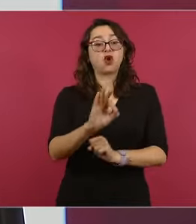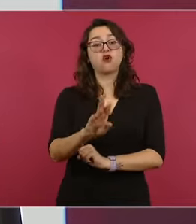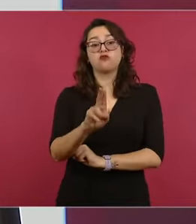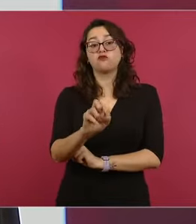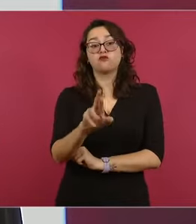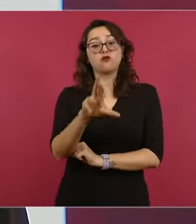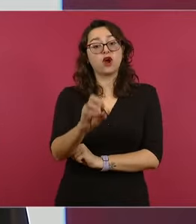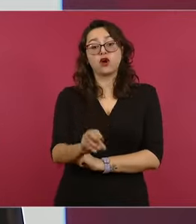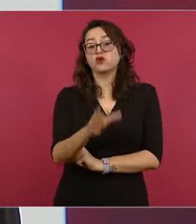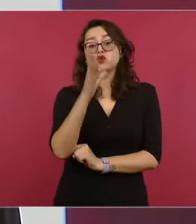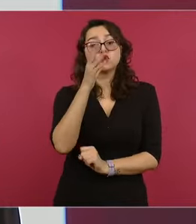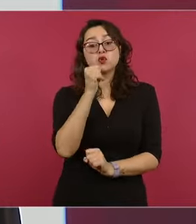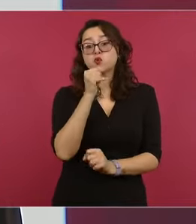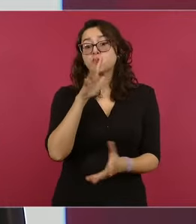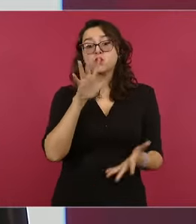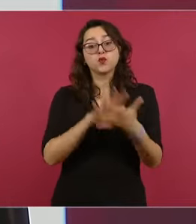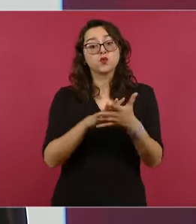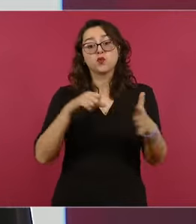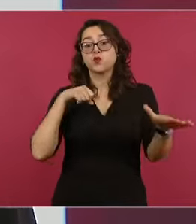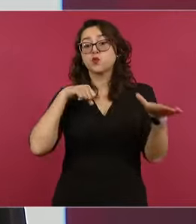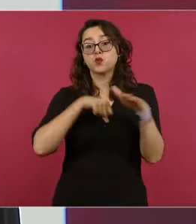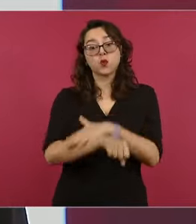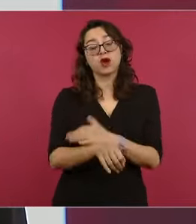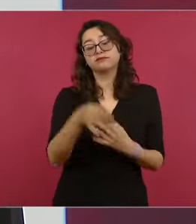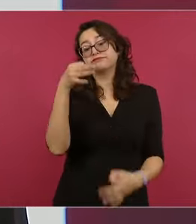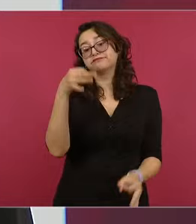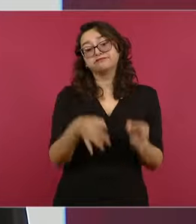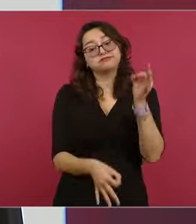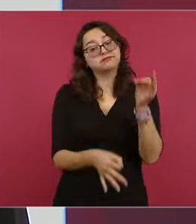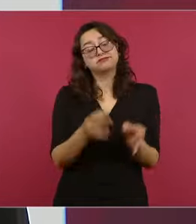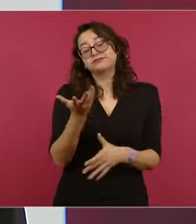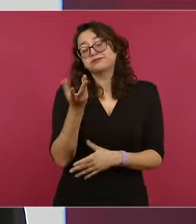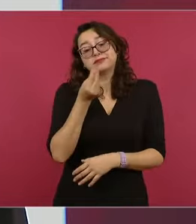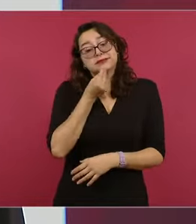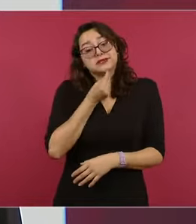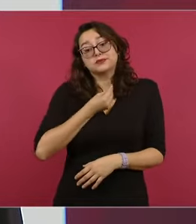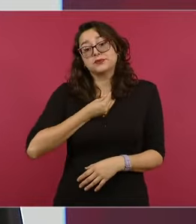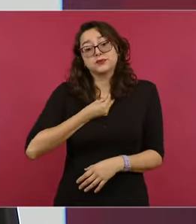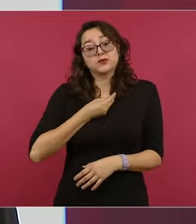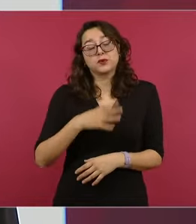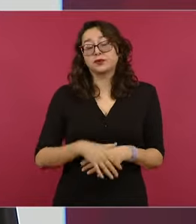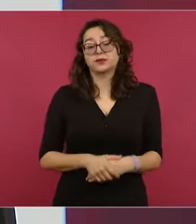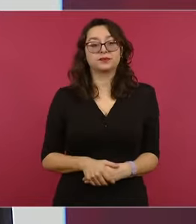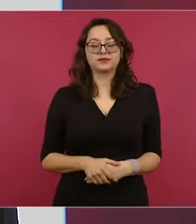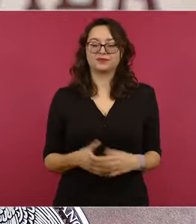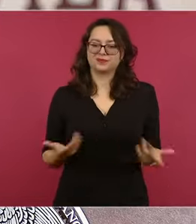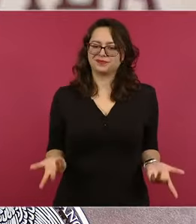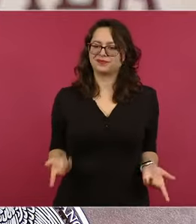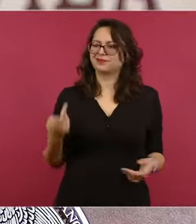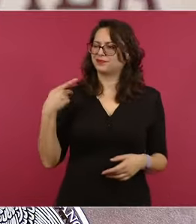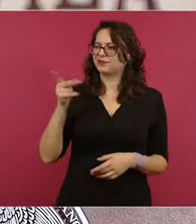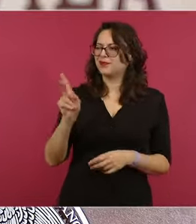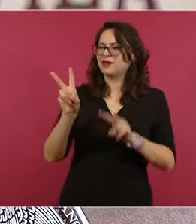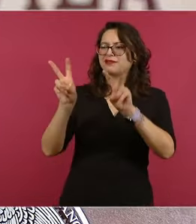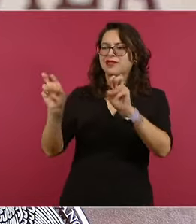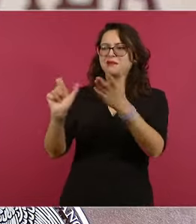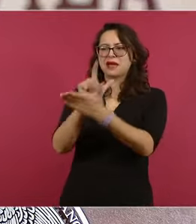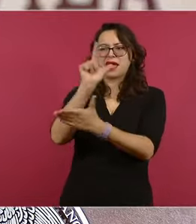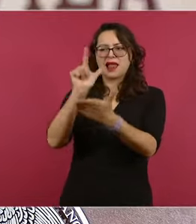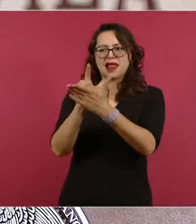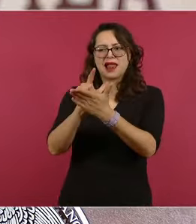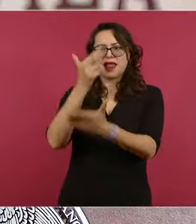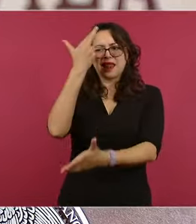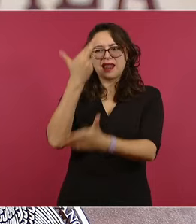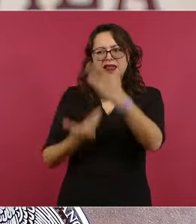federal. Pero la Fiscalía de la Ciudad de México argumentó que el delito que le imputa es del fuero común y, por lo tanto,